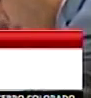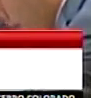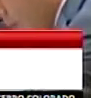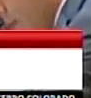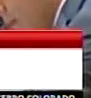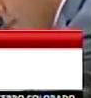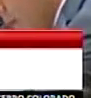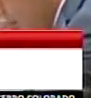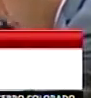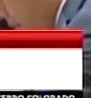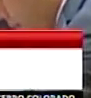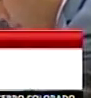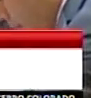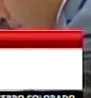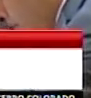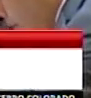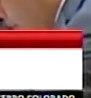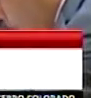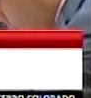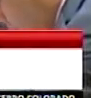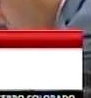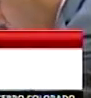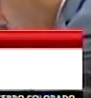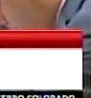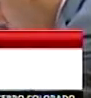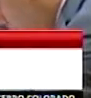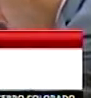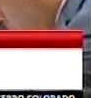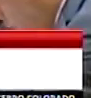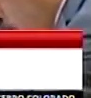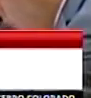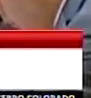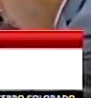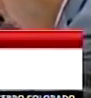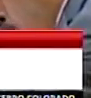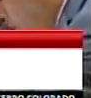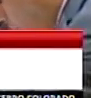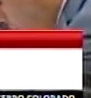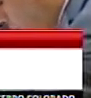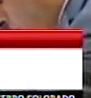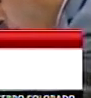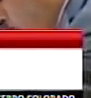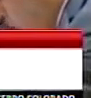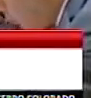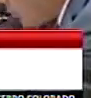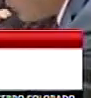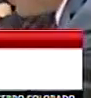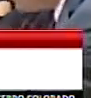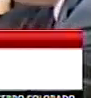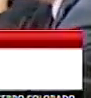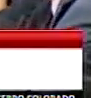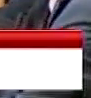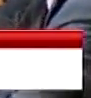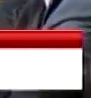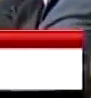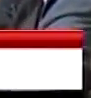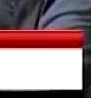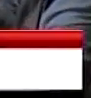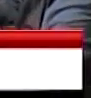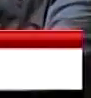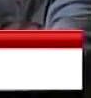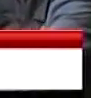con referencia al artículo primero, vamos a someter a votación, para la cual vamos a proceder a verificar el